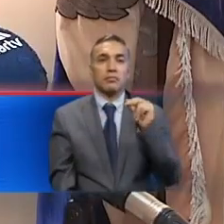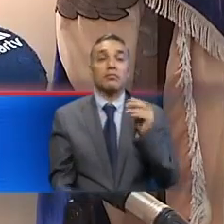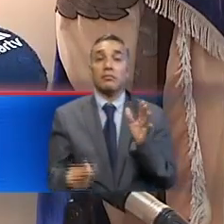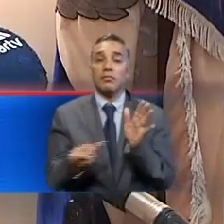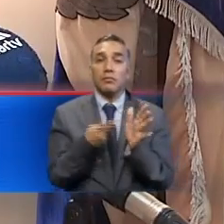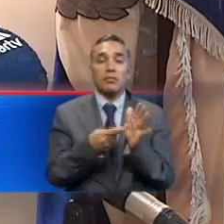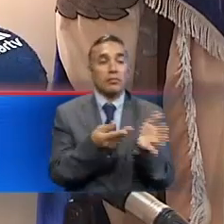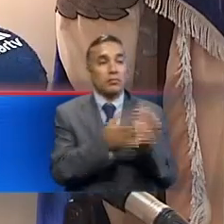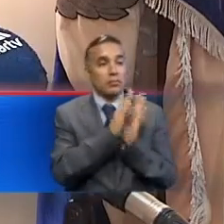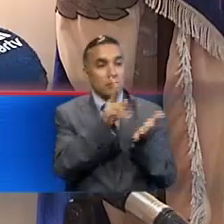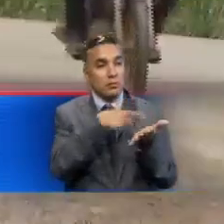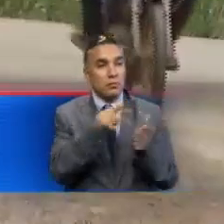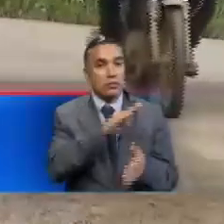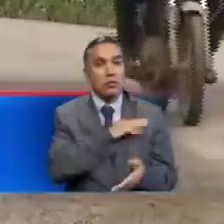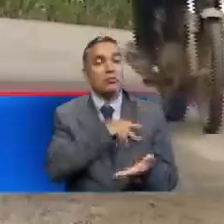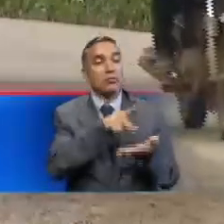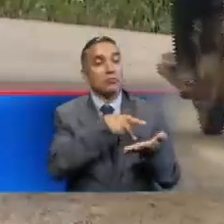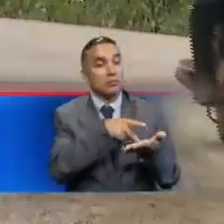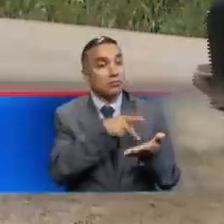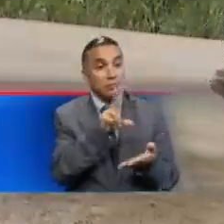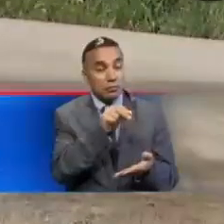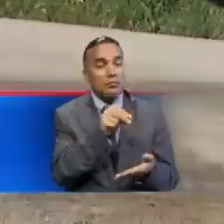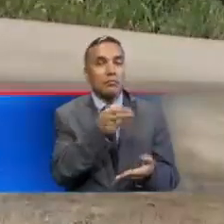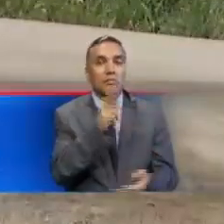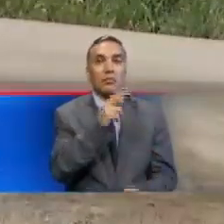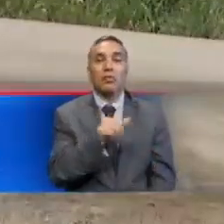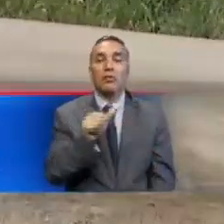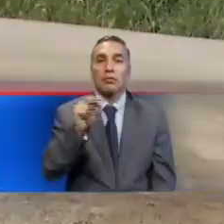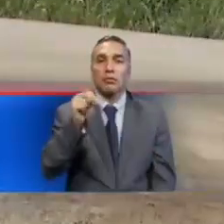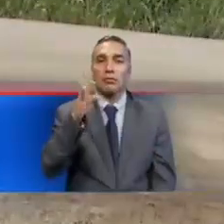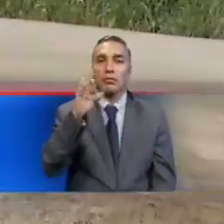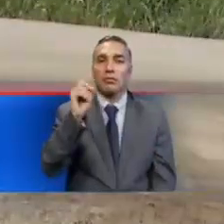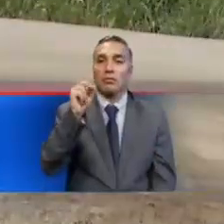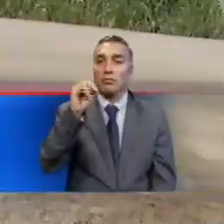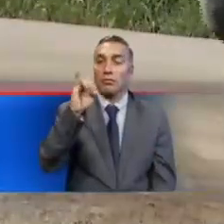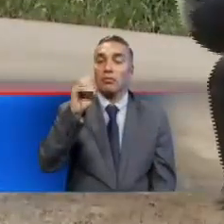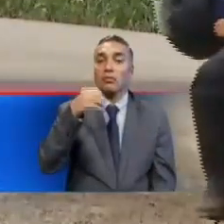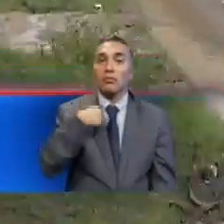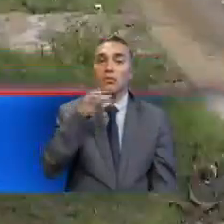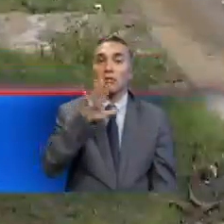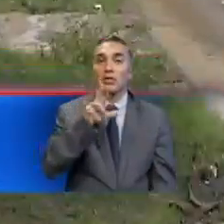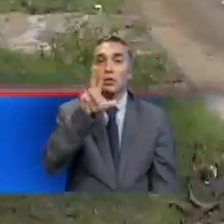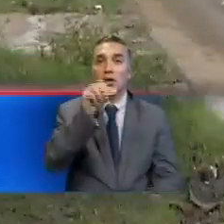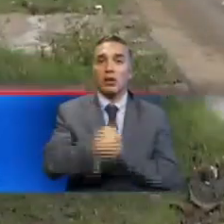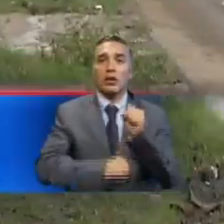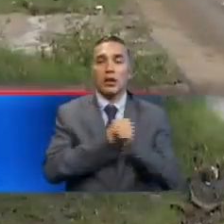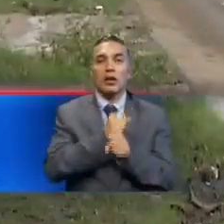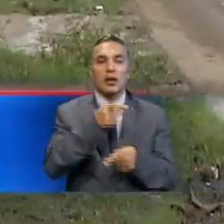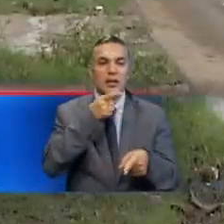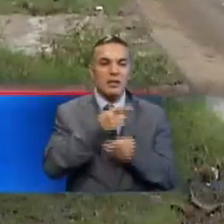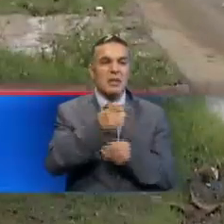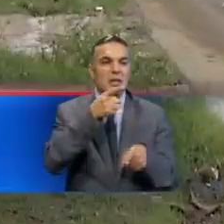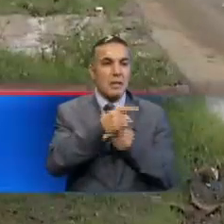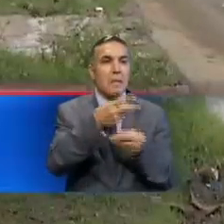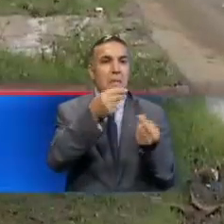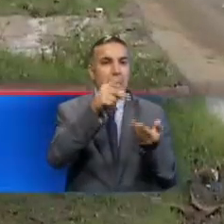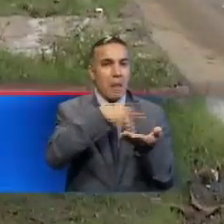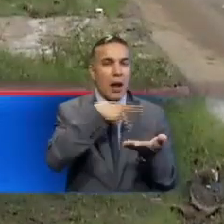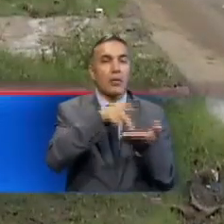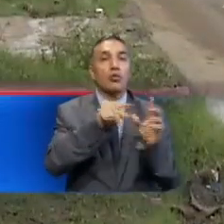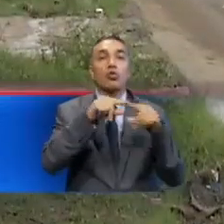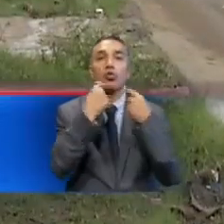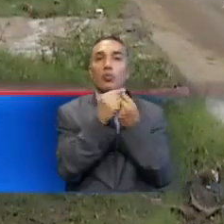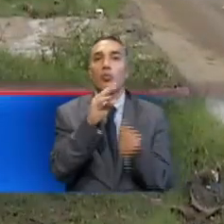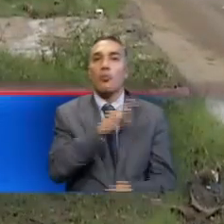ocasiones ante estos antisociales. La gente dice que Antonio Álava Quinteros, de 53 años, estaba siendo extorsionado por parte de